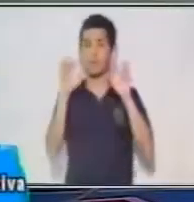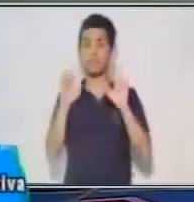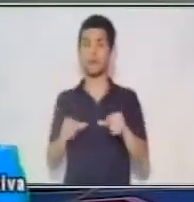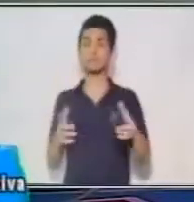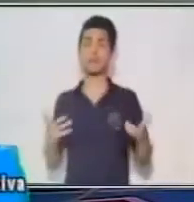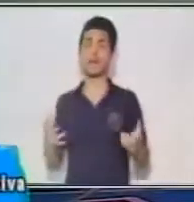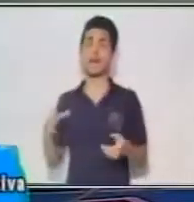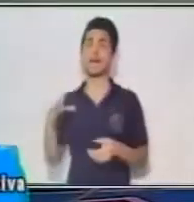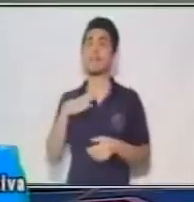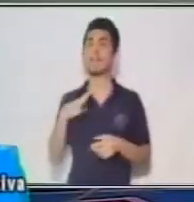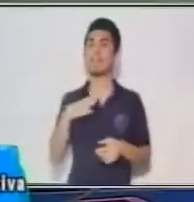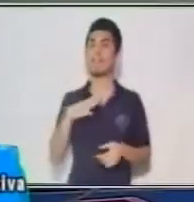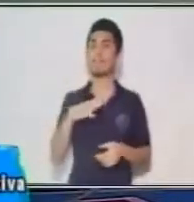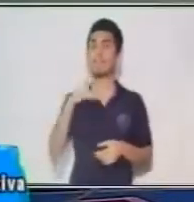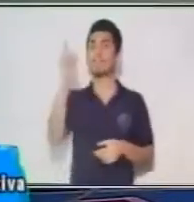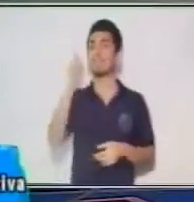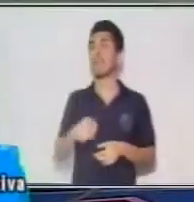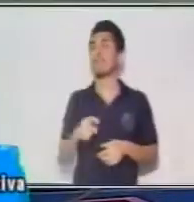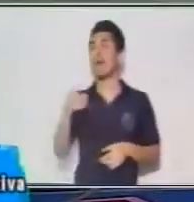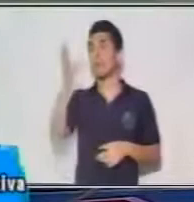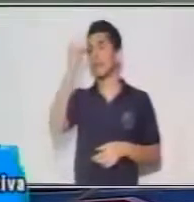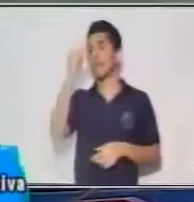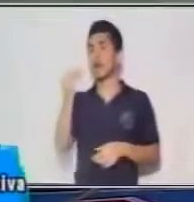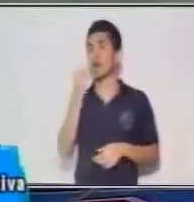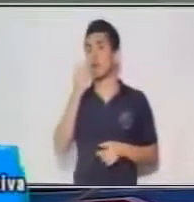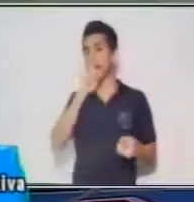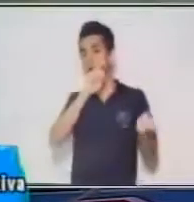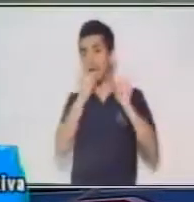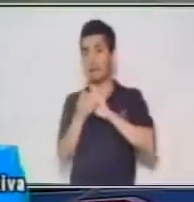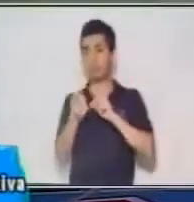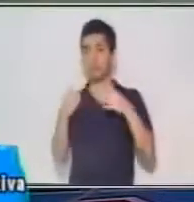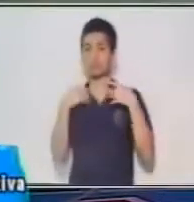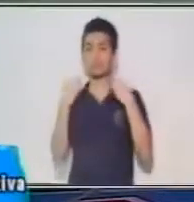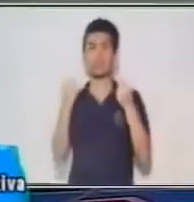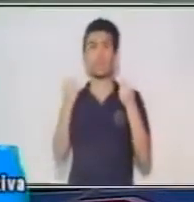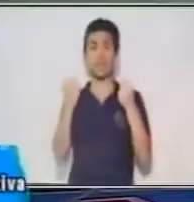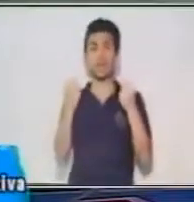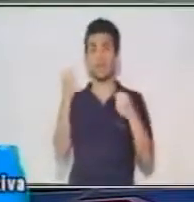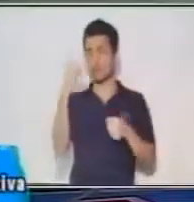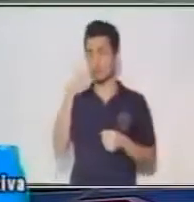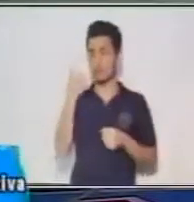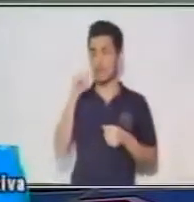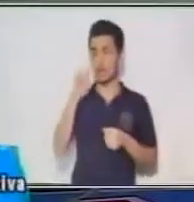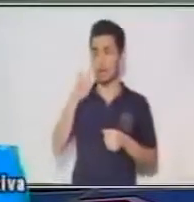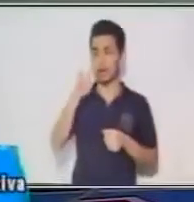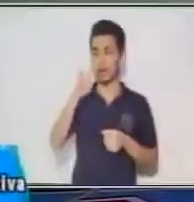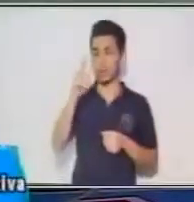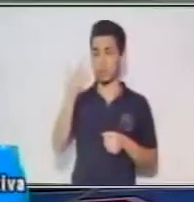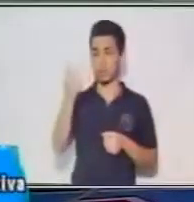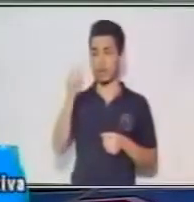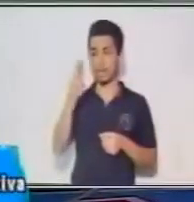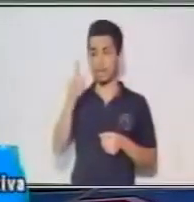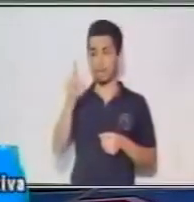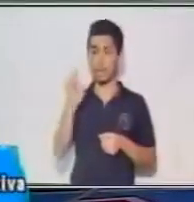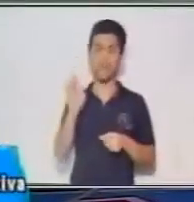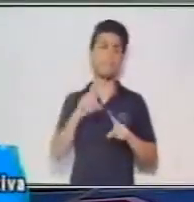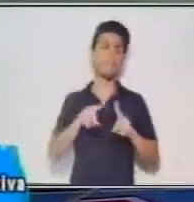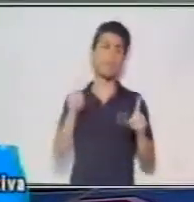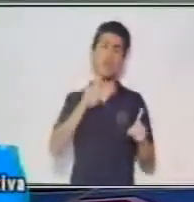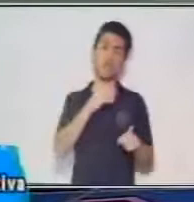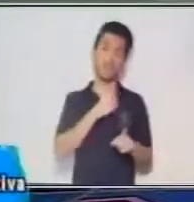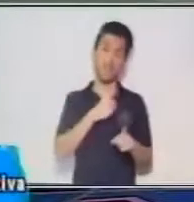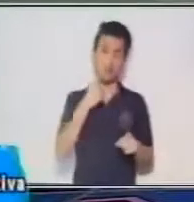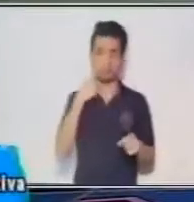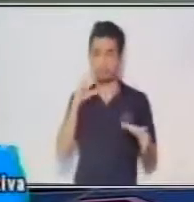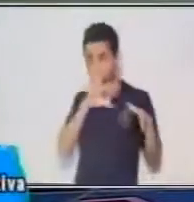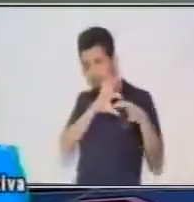que tiene que comer de manera saludable, pero no lo quiere hacer. Entonces vamos a buscar un